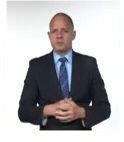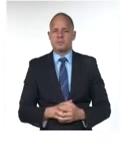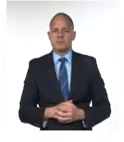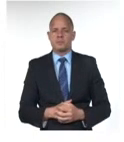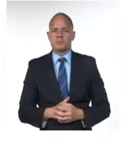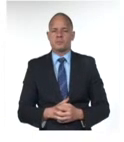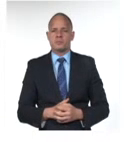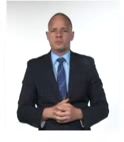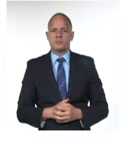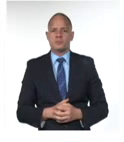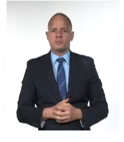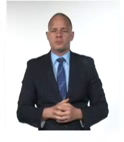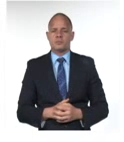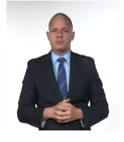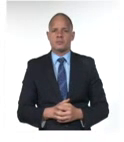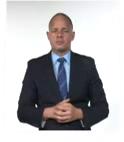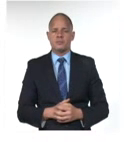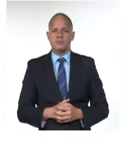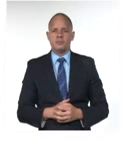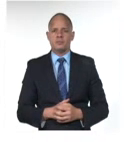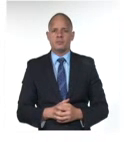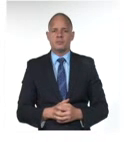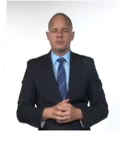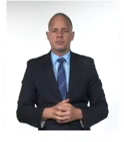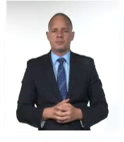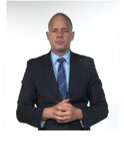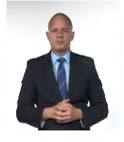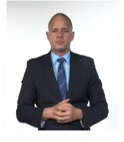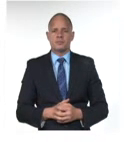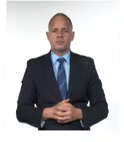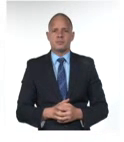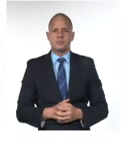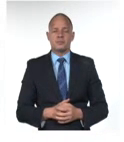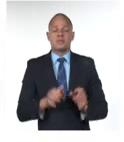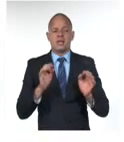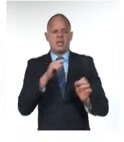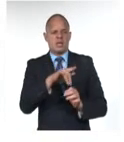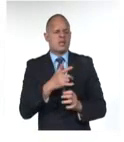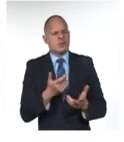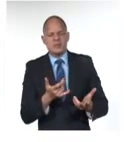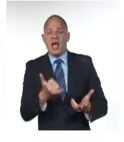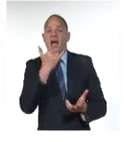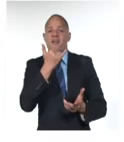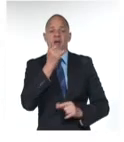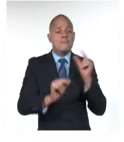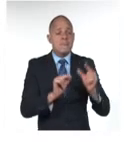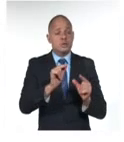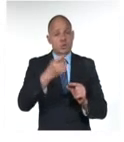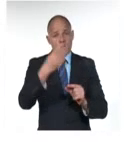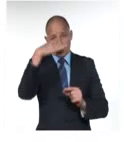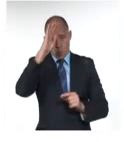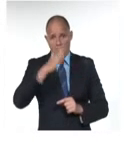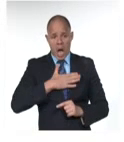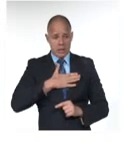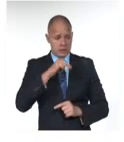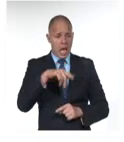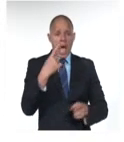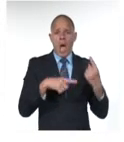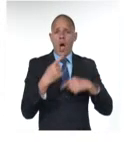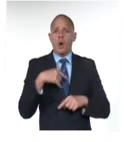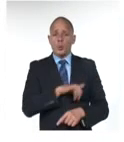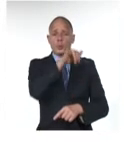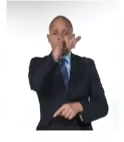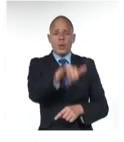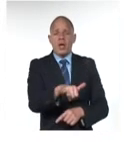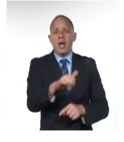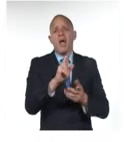Unidos. Es una realidad que sufren además aquellos cubanos que tienen como objetivo viajes y visitas temporales a países de la